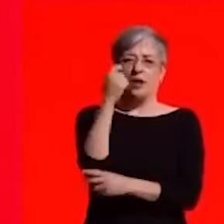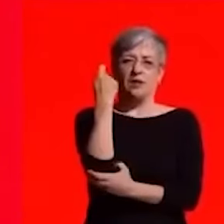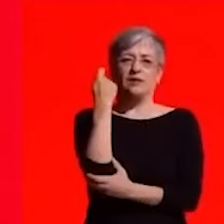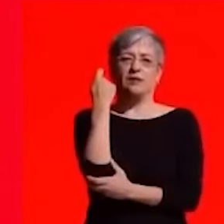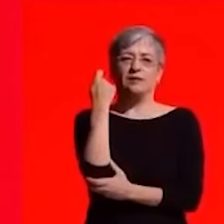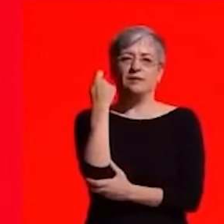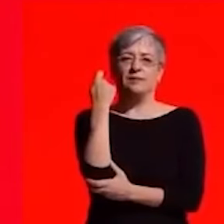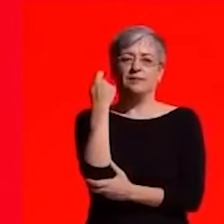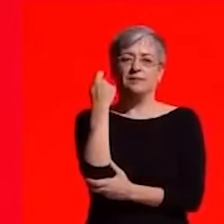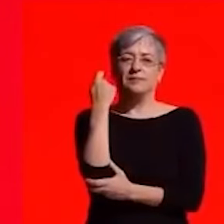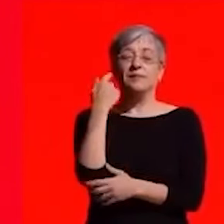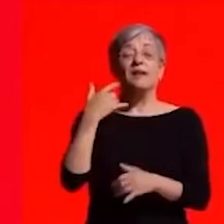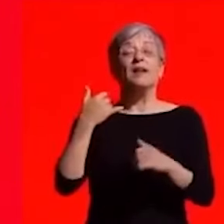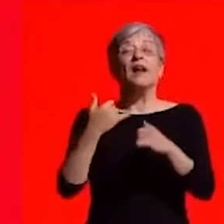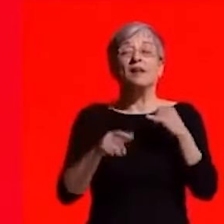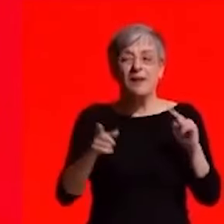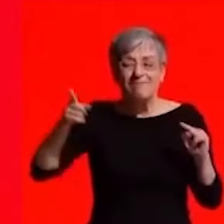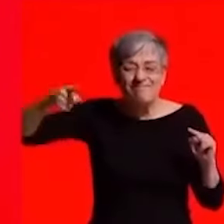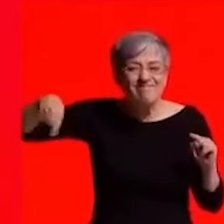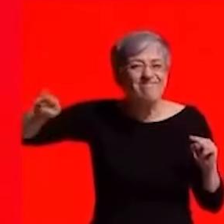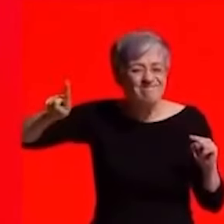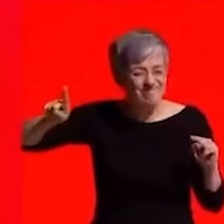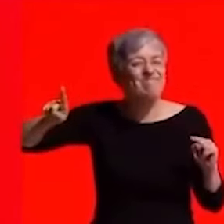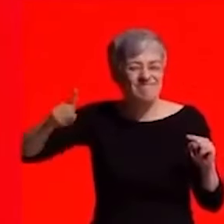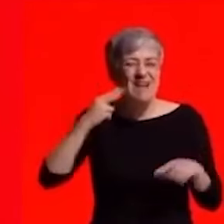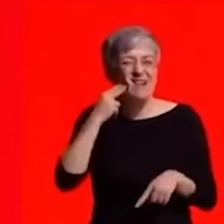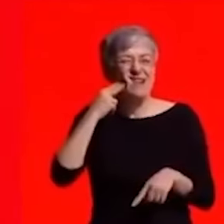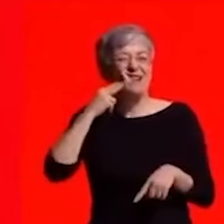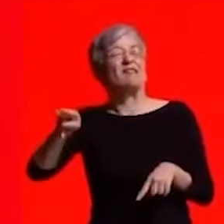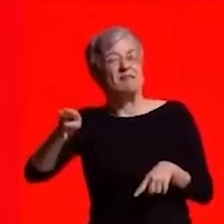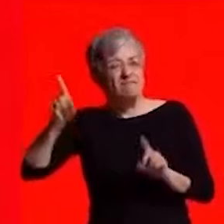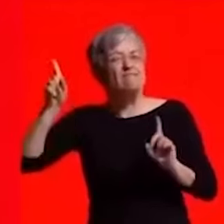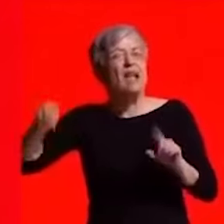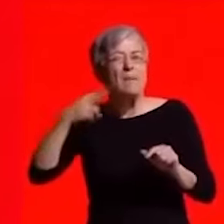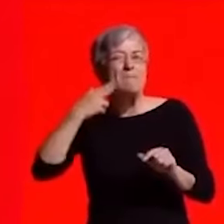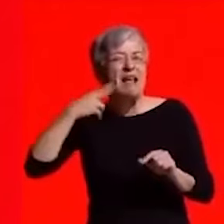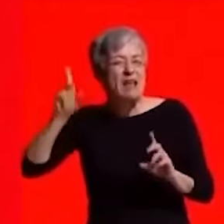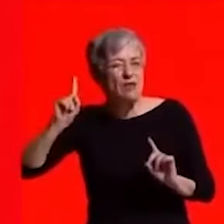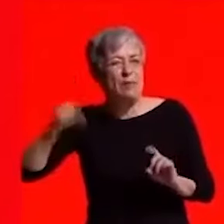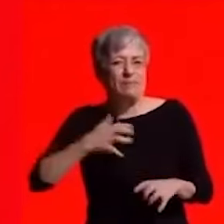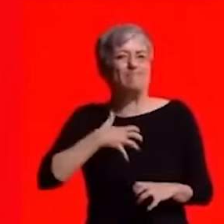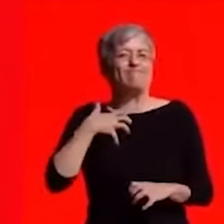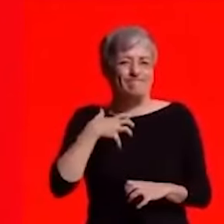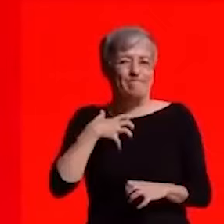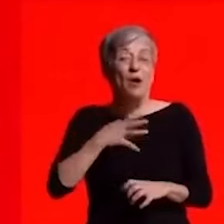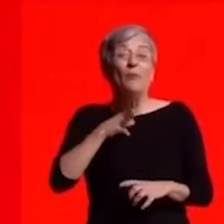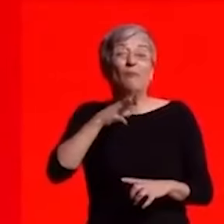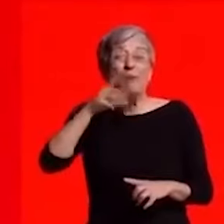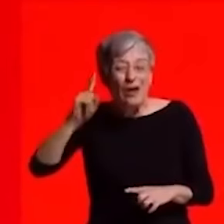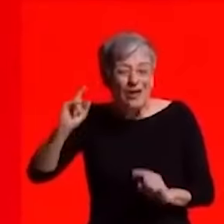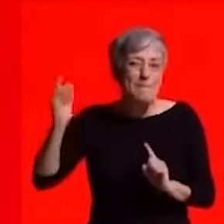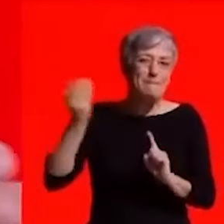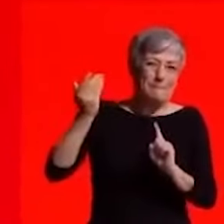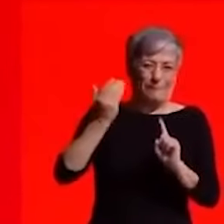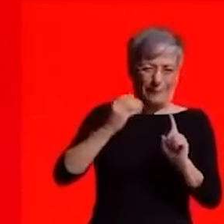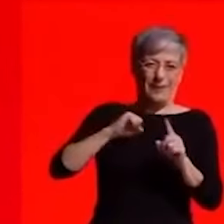éxito es el que les aterra y yo diría que hasta incluso les enoja. Esa es la razón de todos los ataques, de toda su frustración,